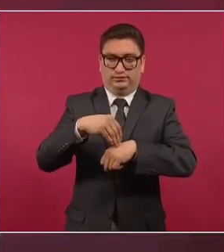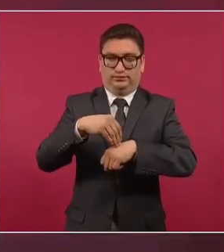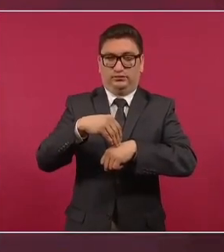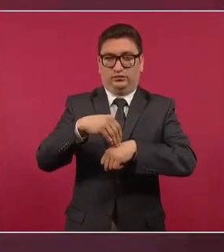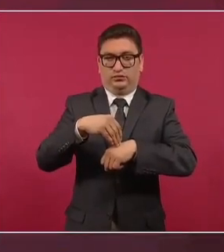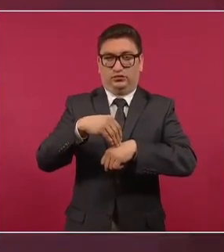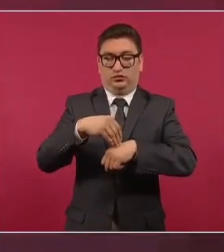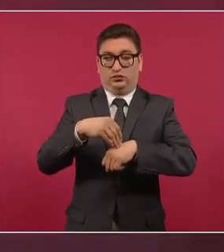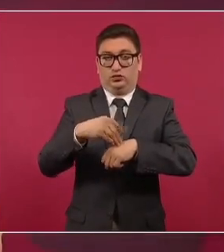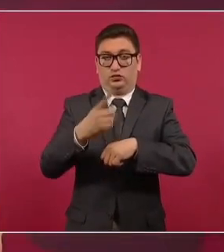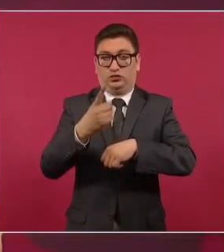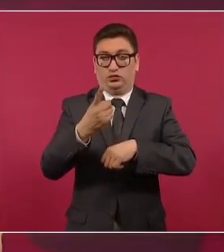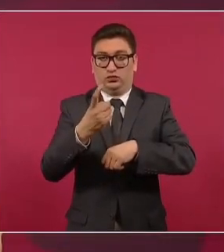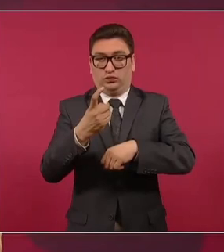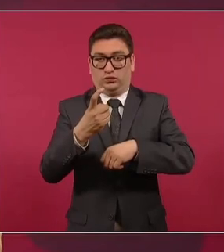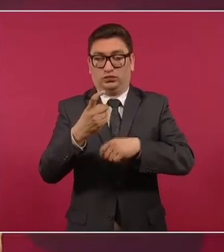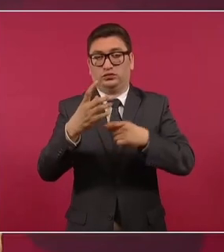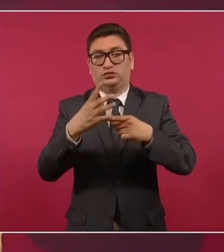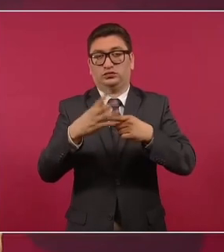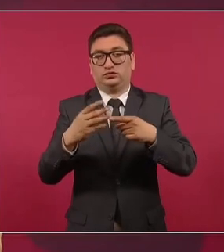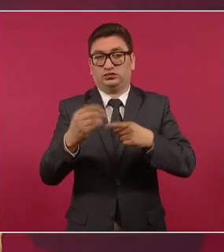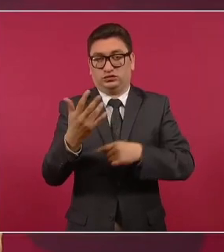un peso 50 centavos.